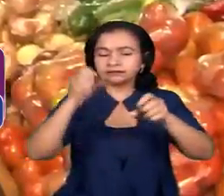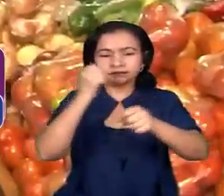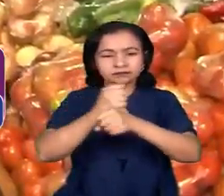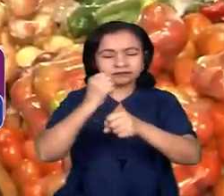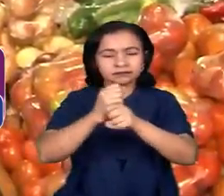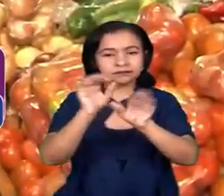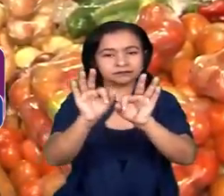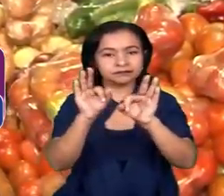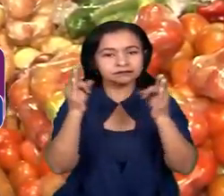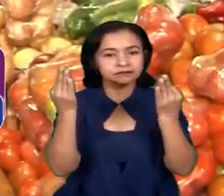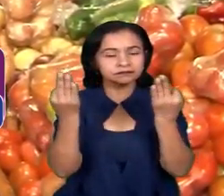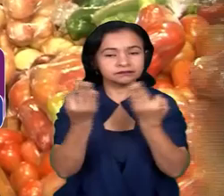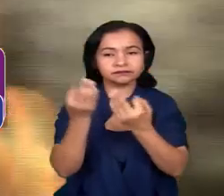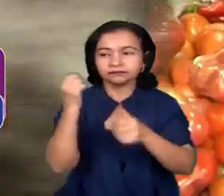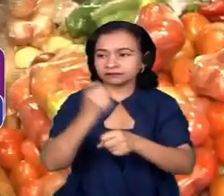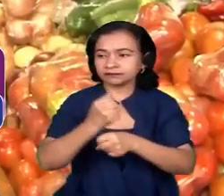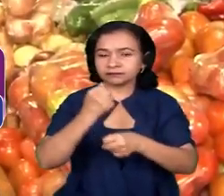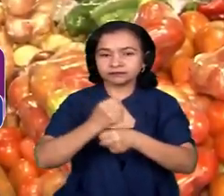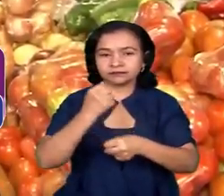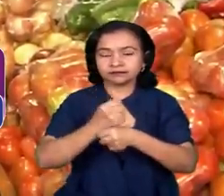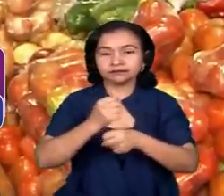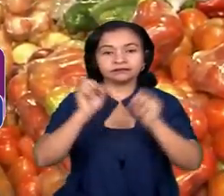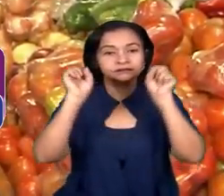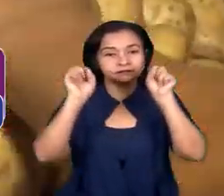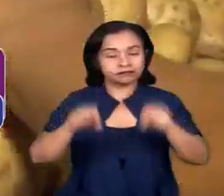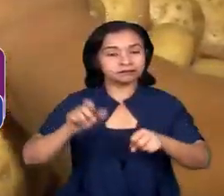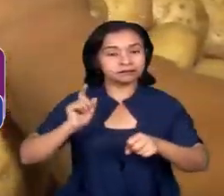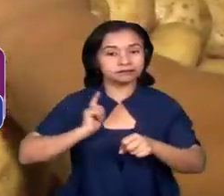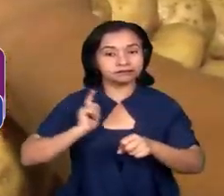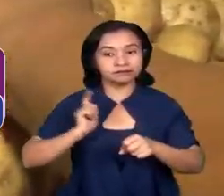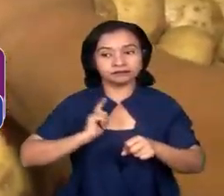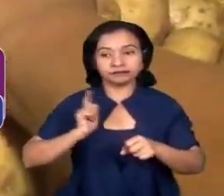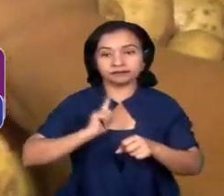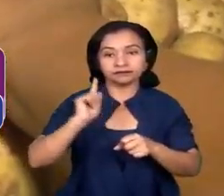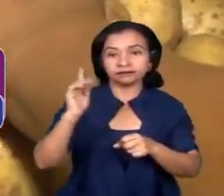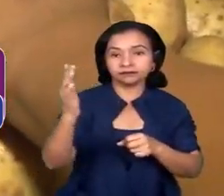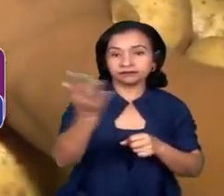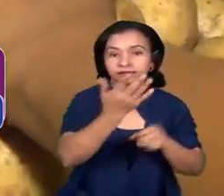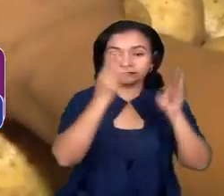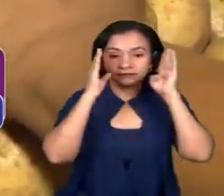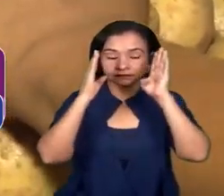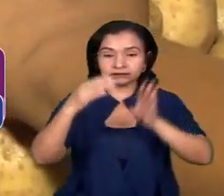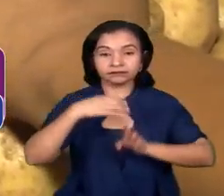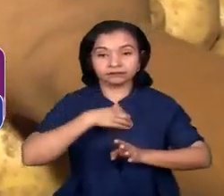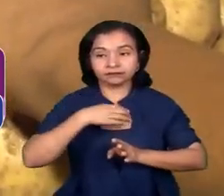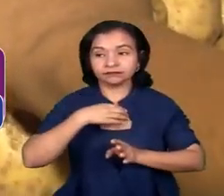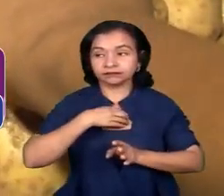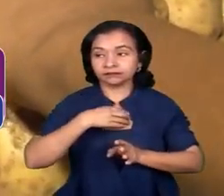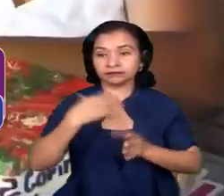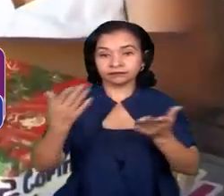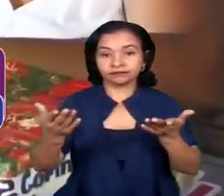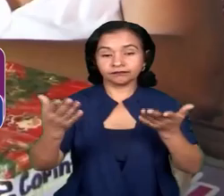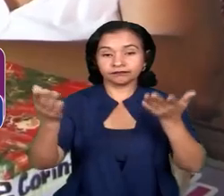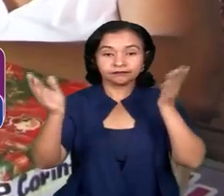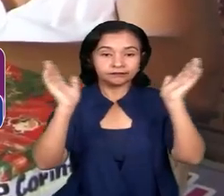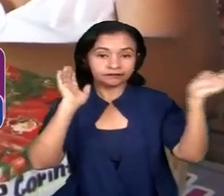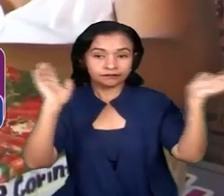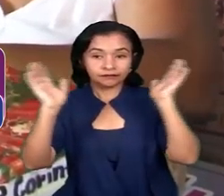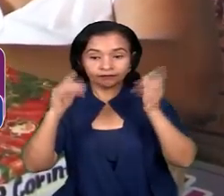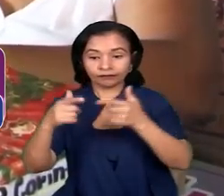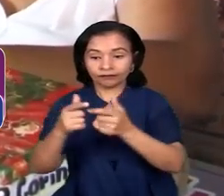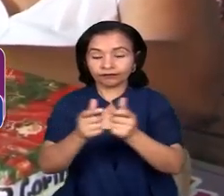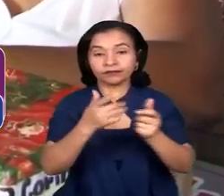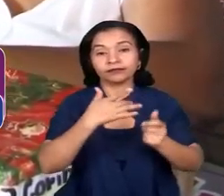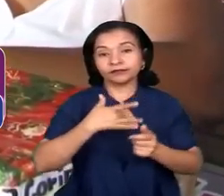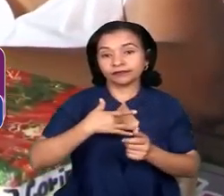un trabajo de tener la capacidad de atendernos nosotros, porque solo nosotros que estamos, los comerciantes pequeños, sabemos